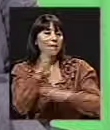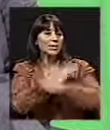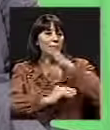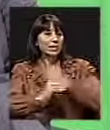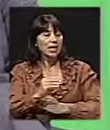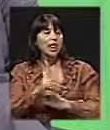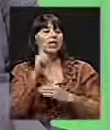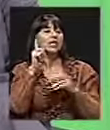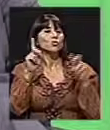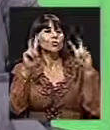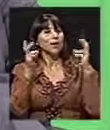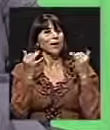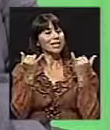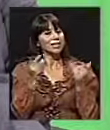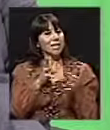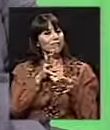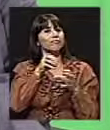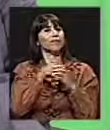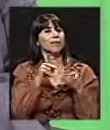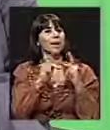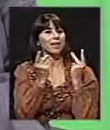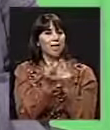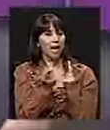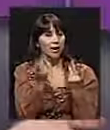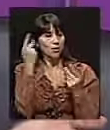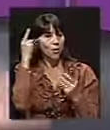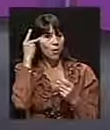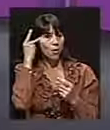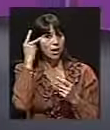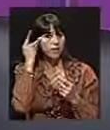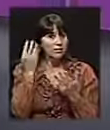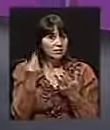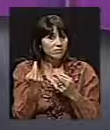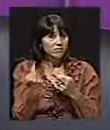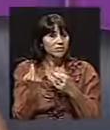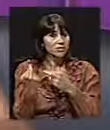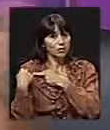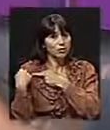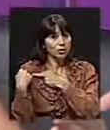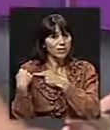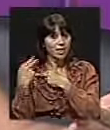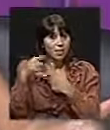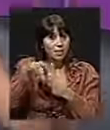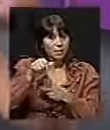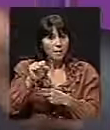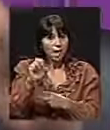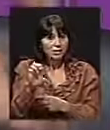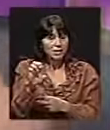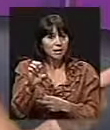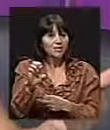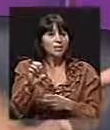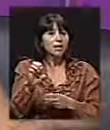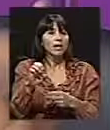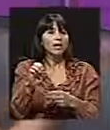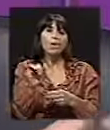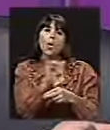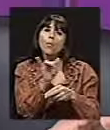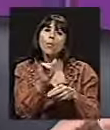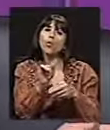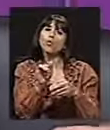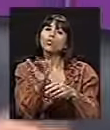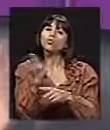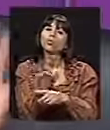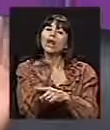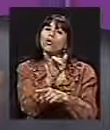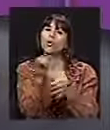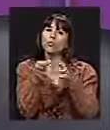en un tema partidario. Es responsabilidad, decíamos tal vez de alguna manera, del PACE por tomarlo como emblema, el tema de